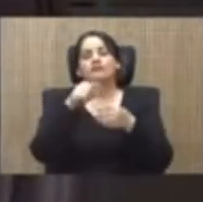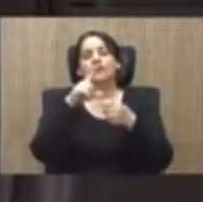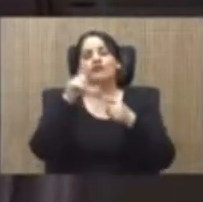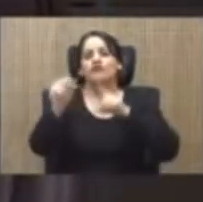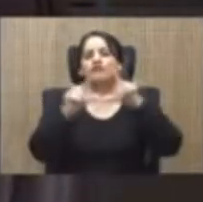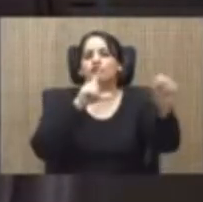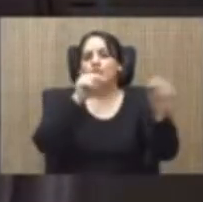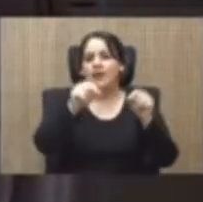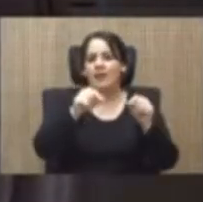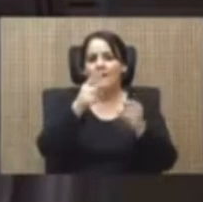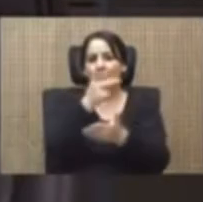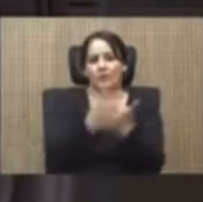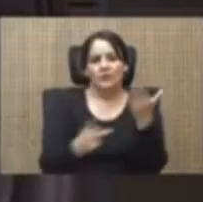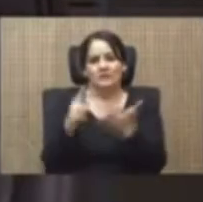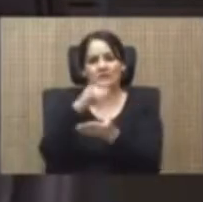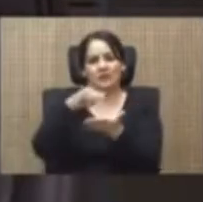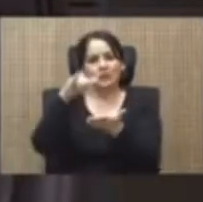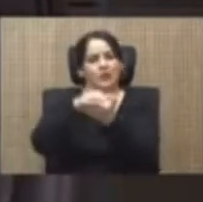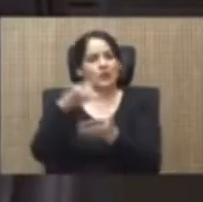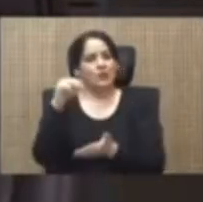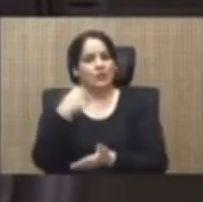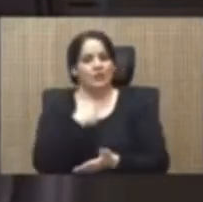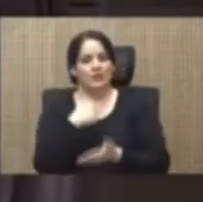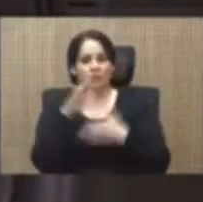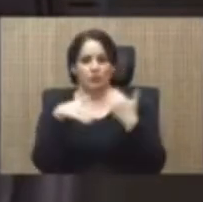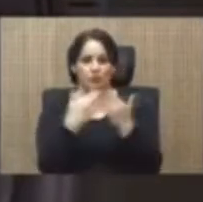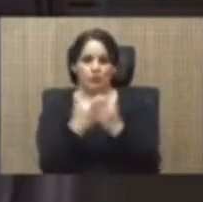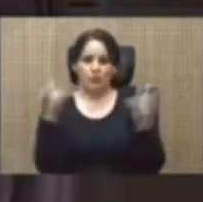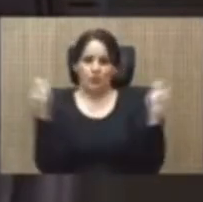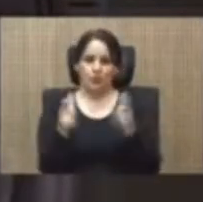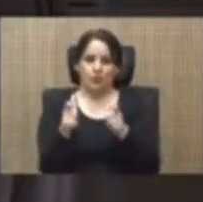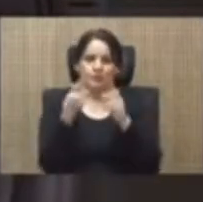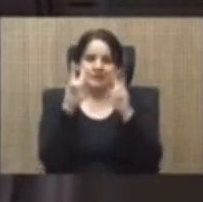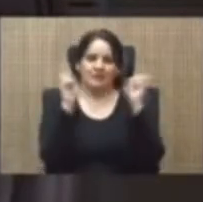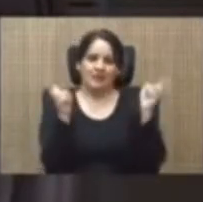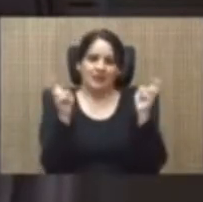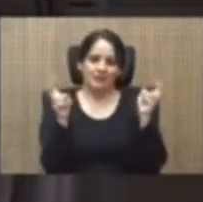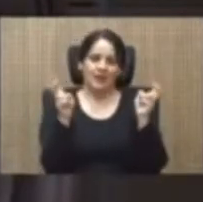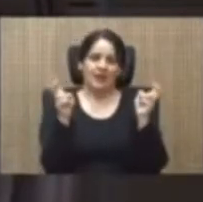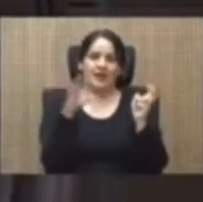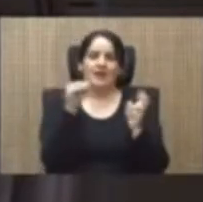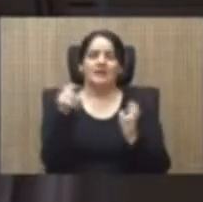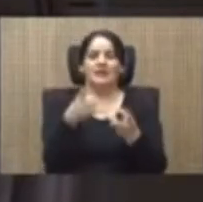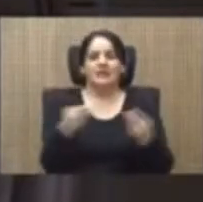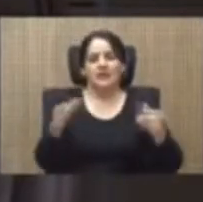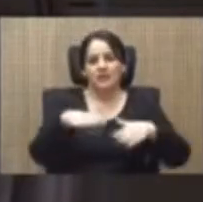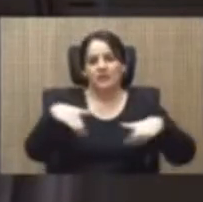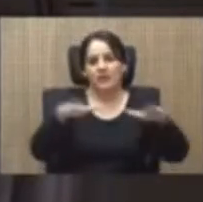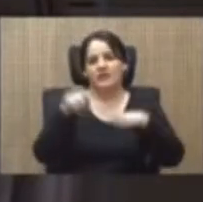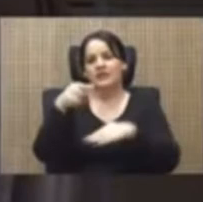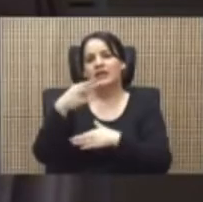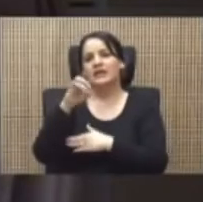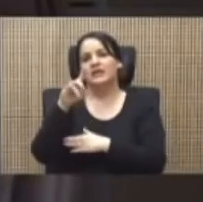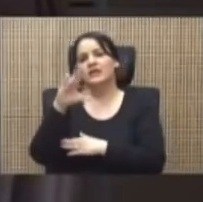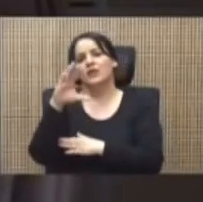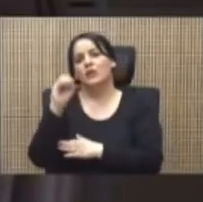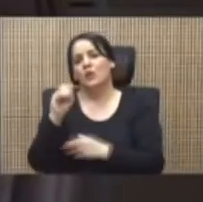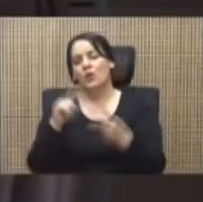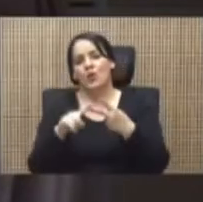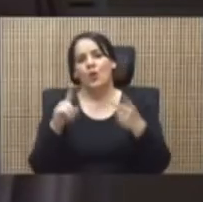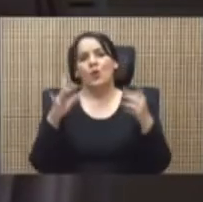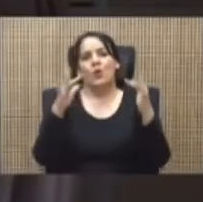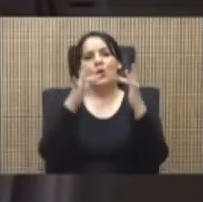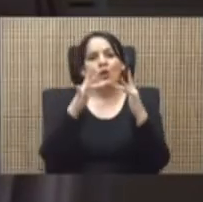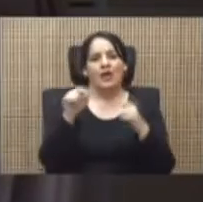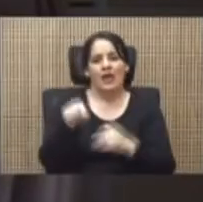ojalá todo se redujera un tema de titulación de tierras pero muchísimos casos pasa por el curso hídrico conectividad el acceso